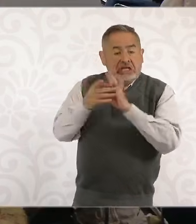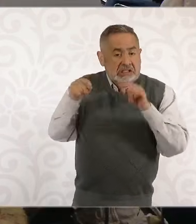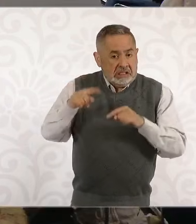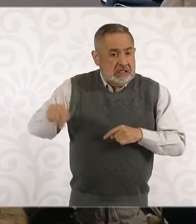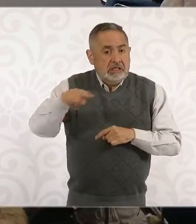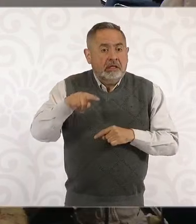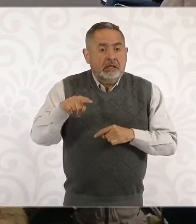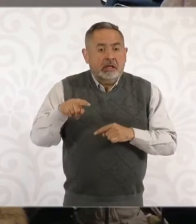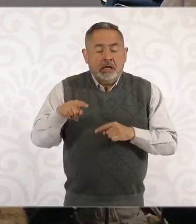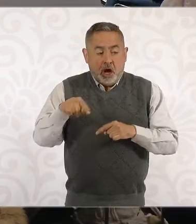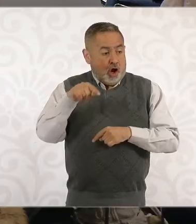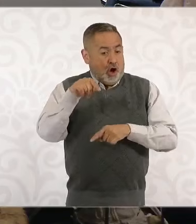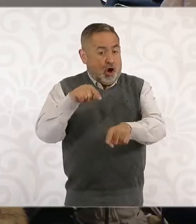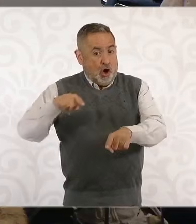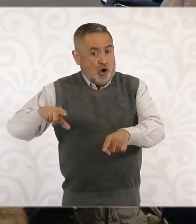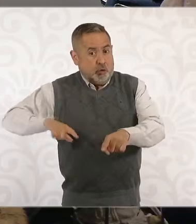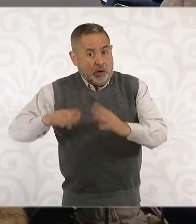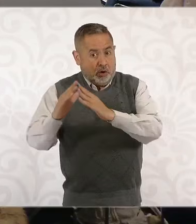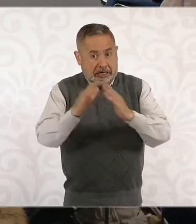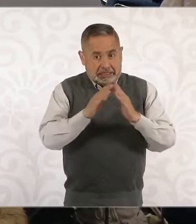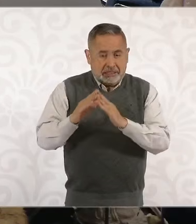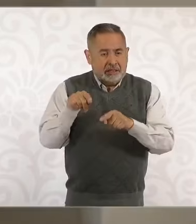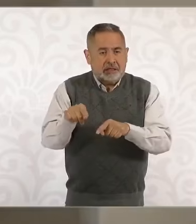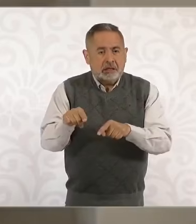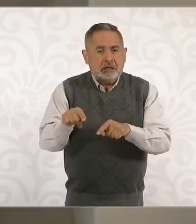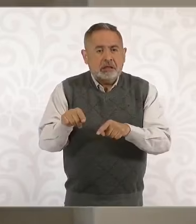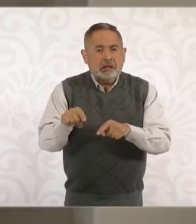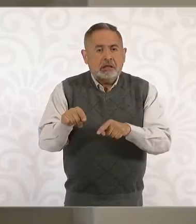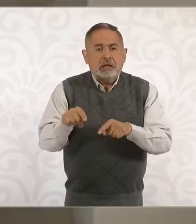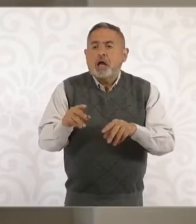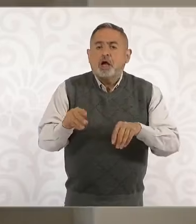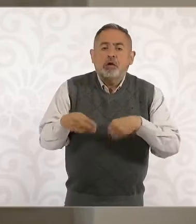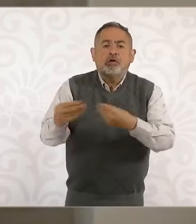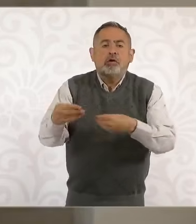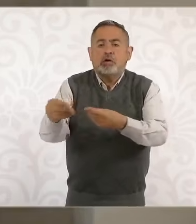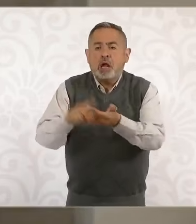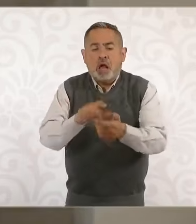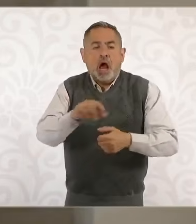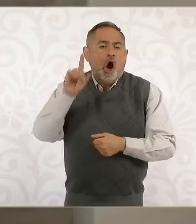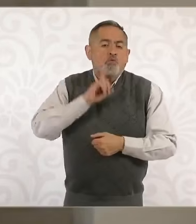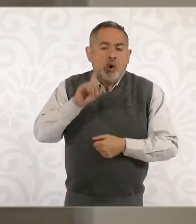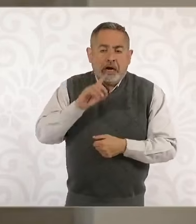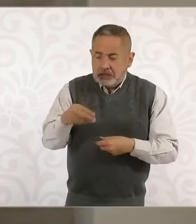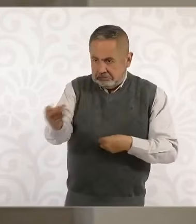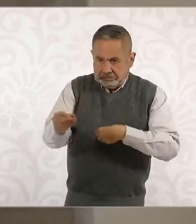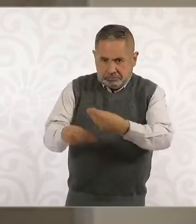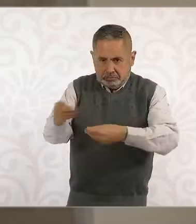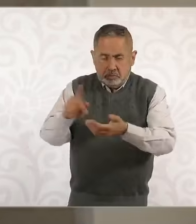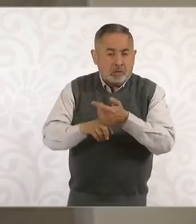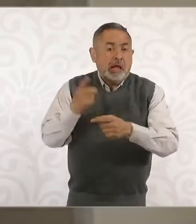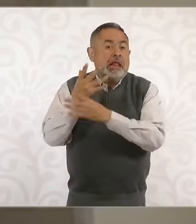viviendas que otorga el gobierno, pues se las da principalmente a las mujeres, porque él dice que